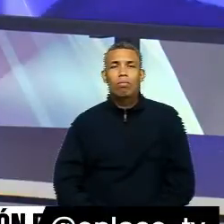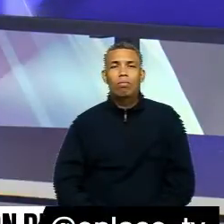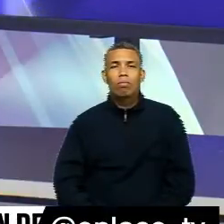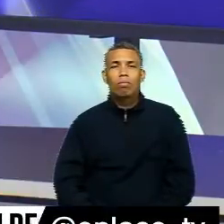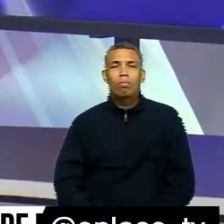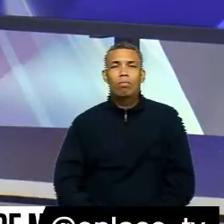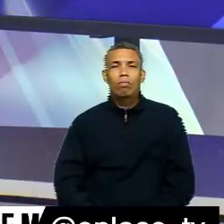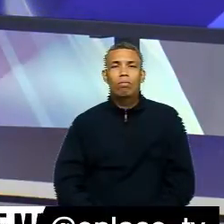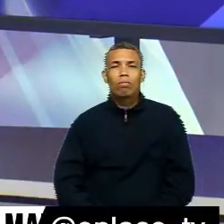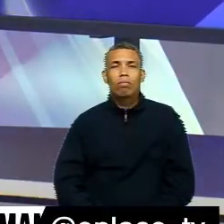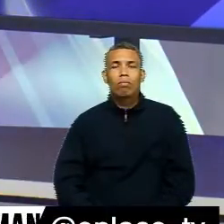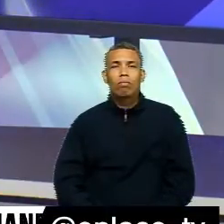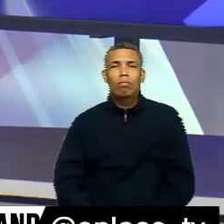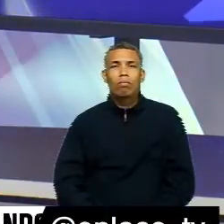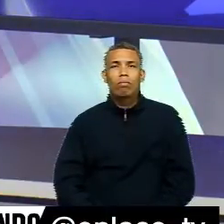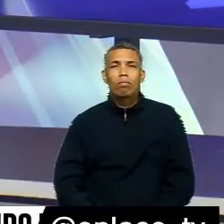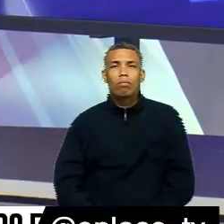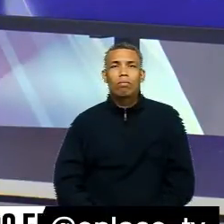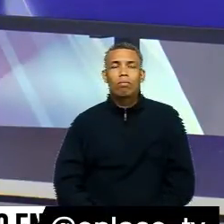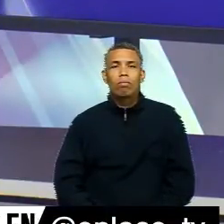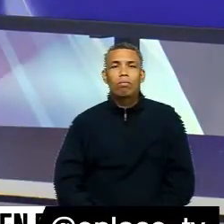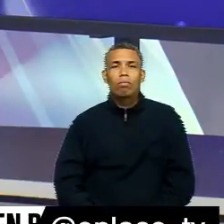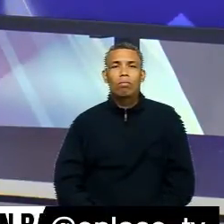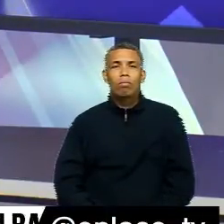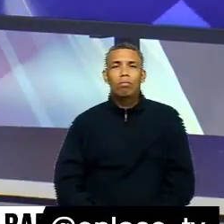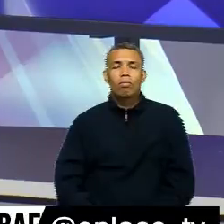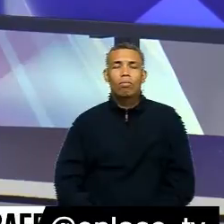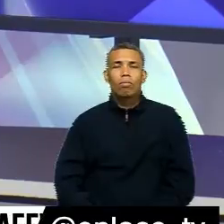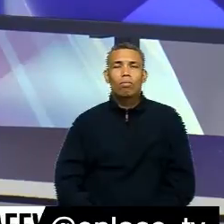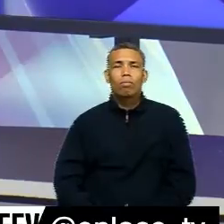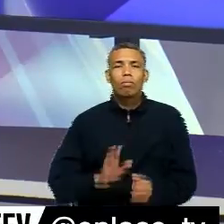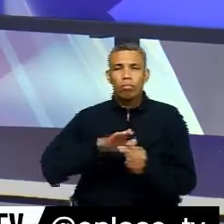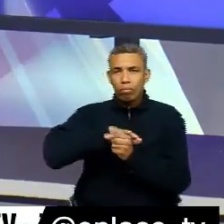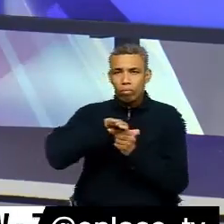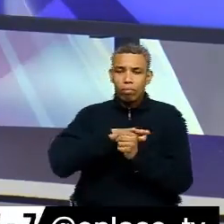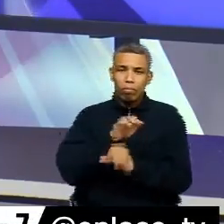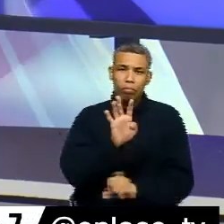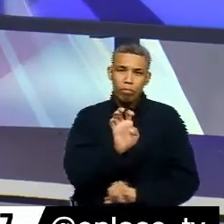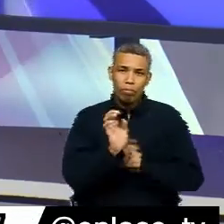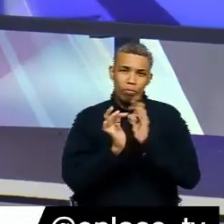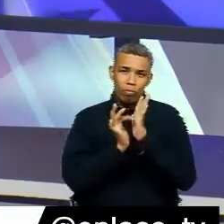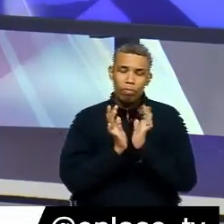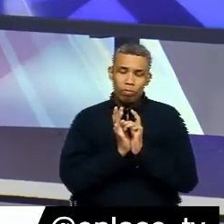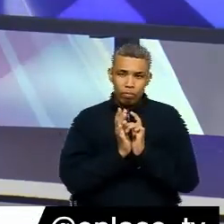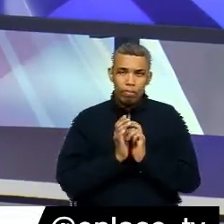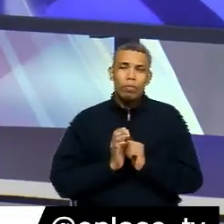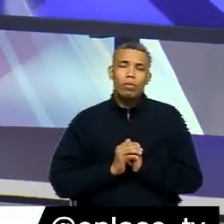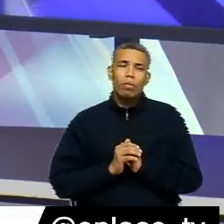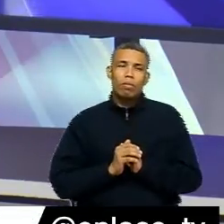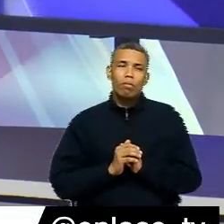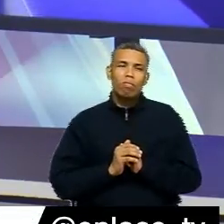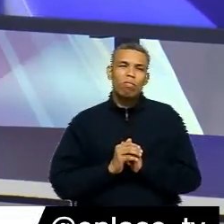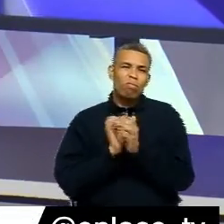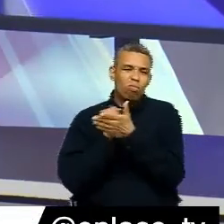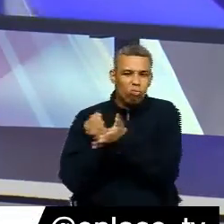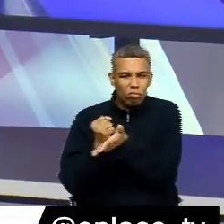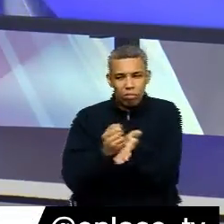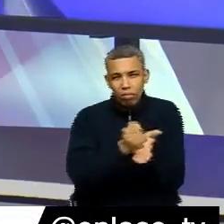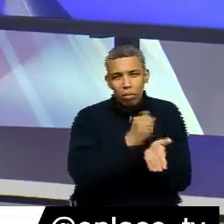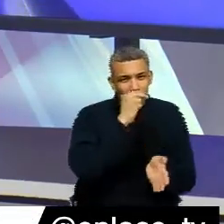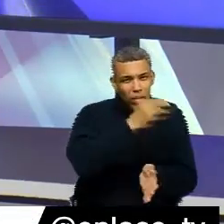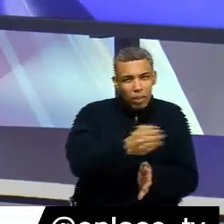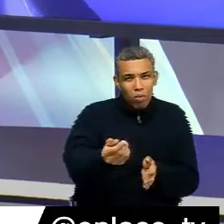Y pediatras de Barranca Bermeja realizaron una campaña de salud en el barrio 9 de abril. Niños de escasos recursos recibieron su mejor regalo